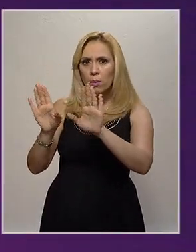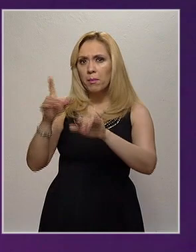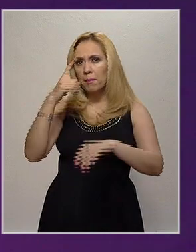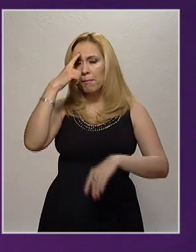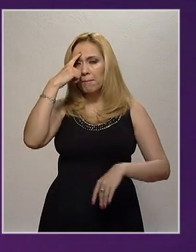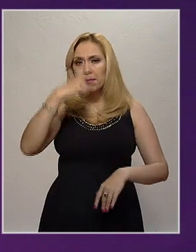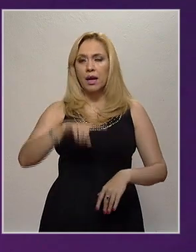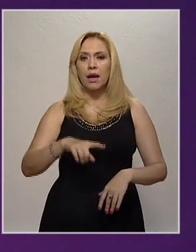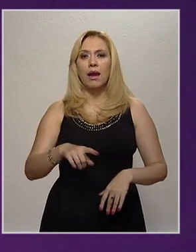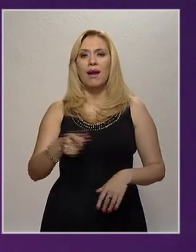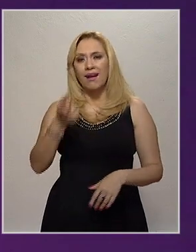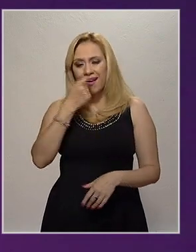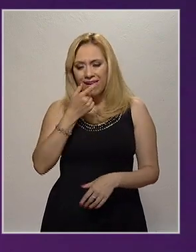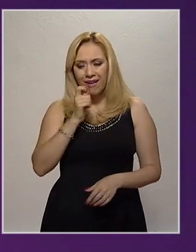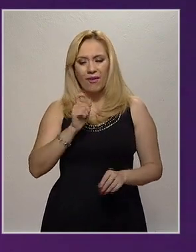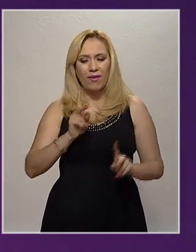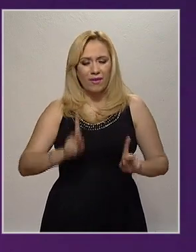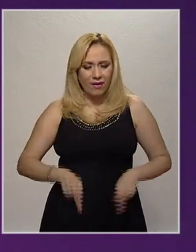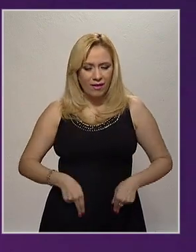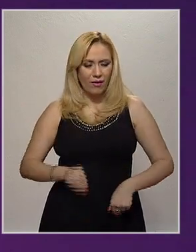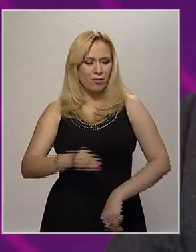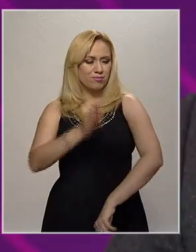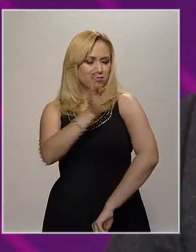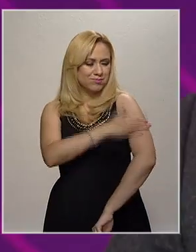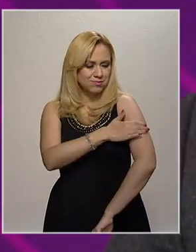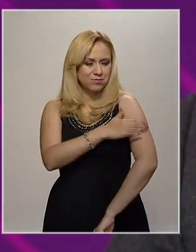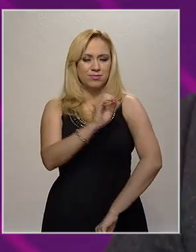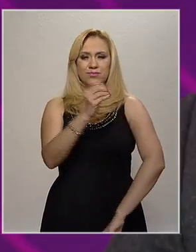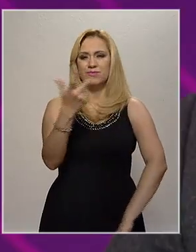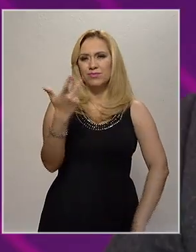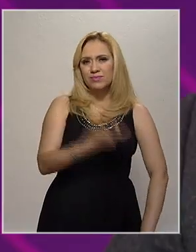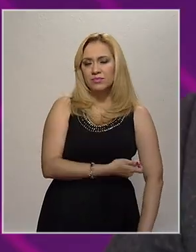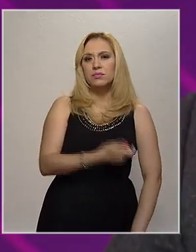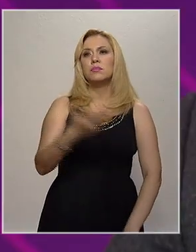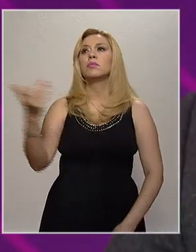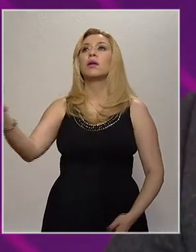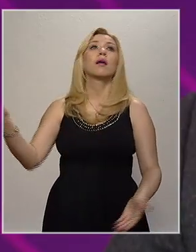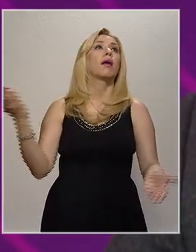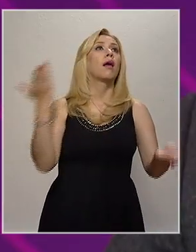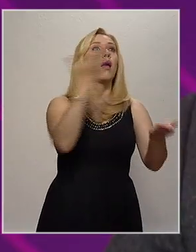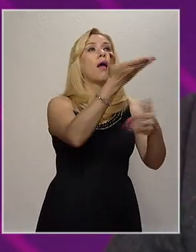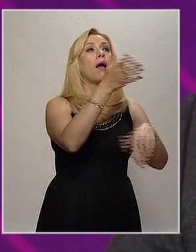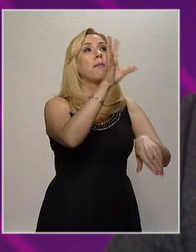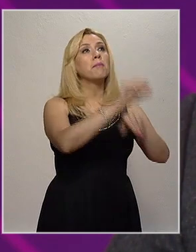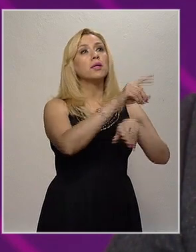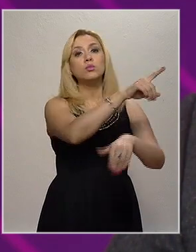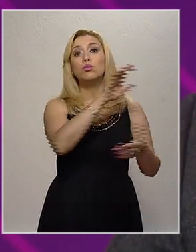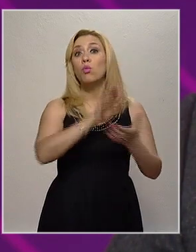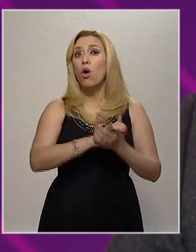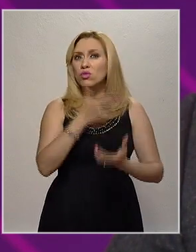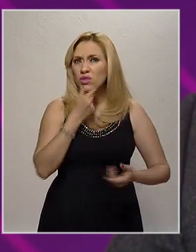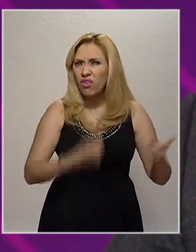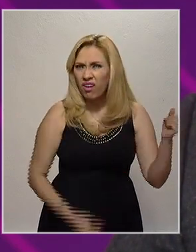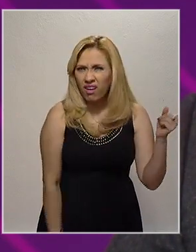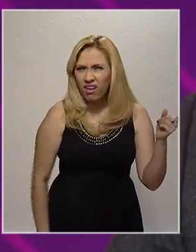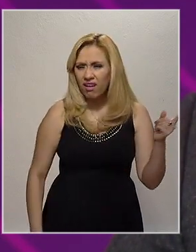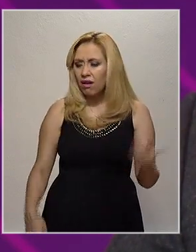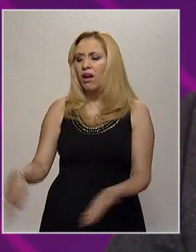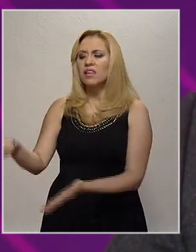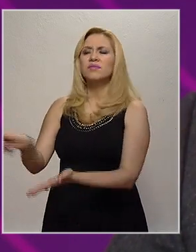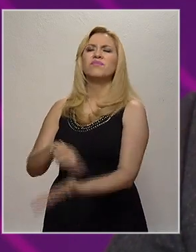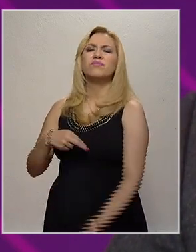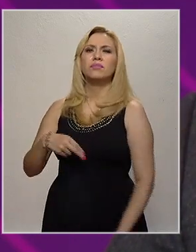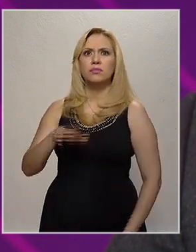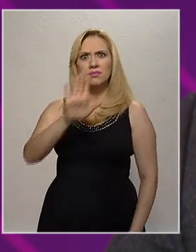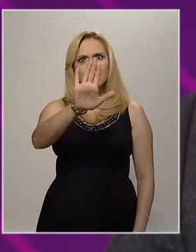de planificación familiar, pero se le pide la autorización al marido y es el marido quien firma el consentimiento informado